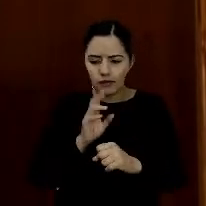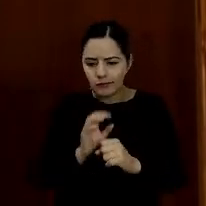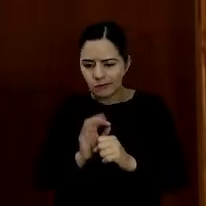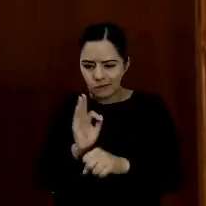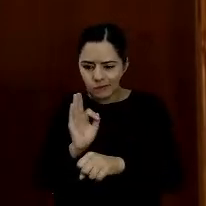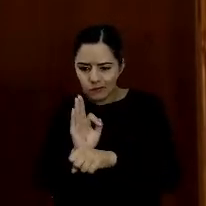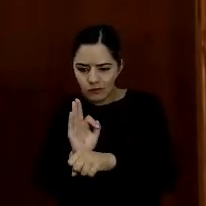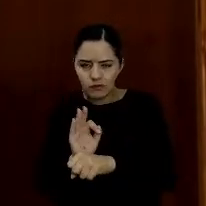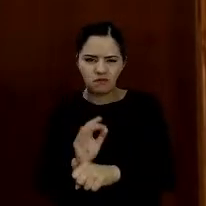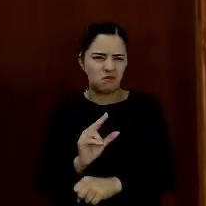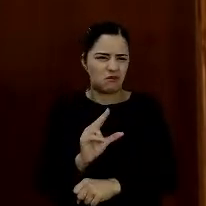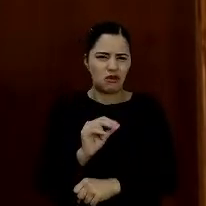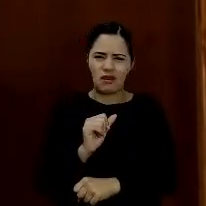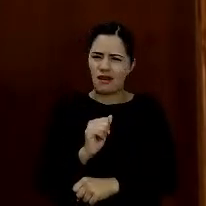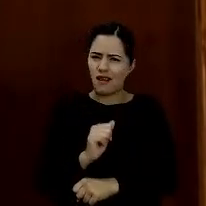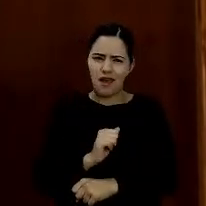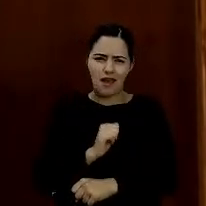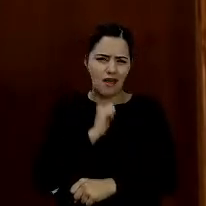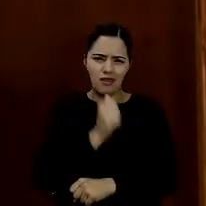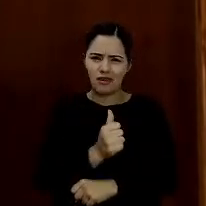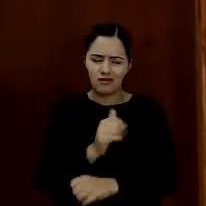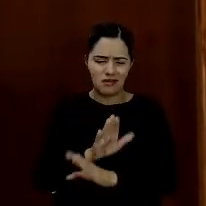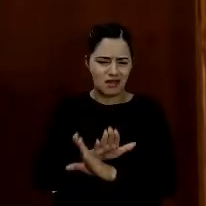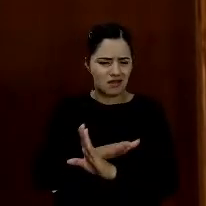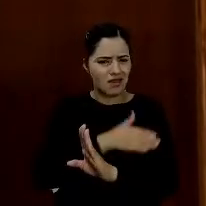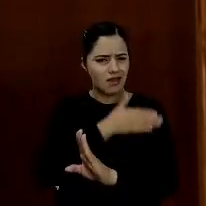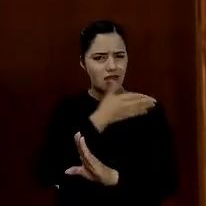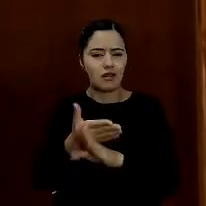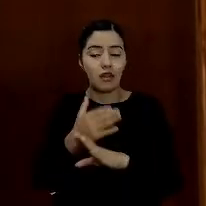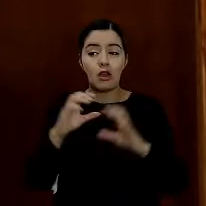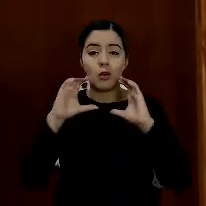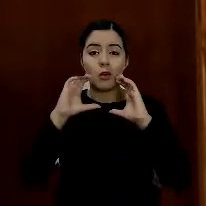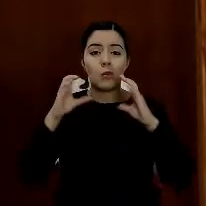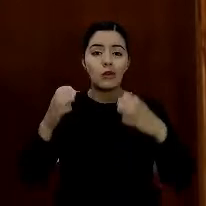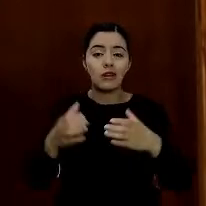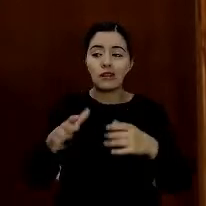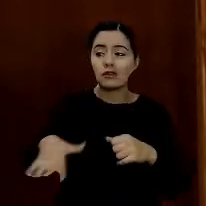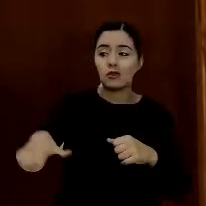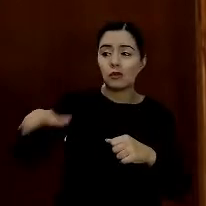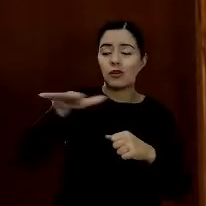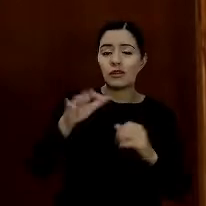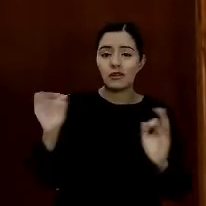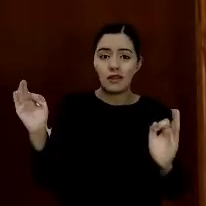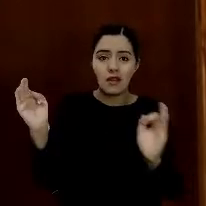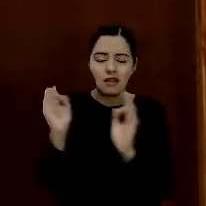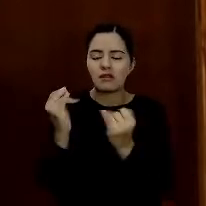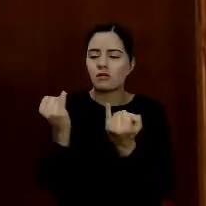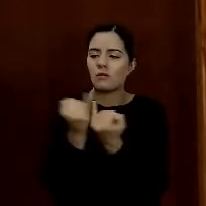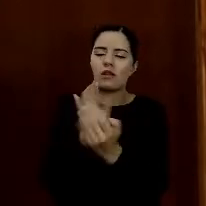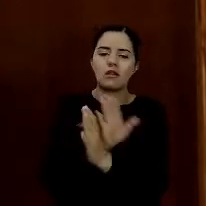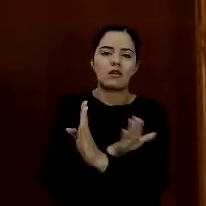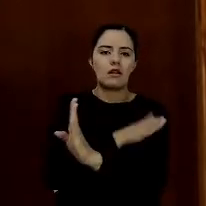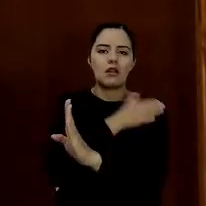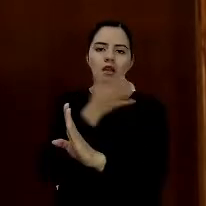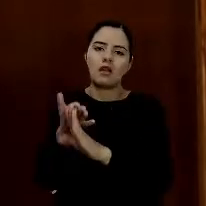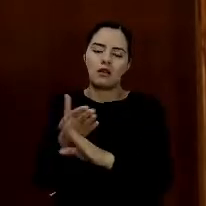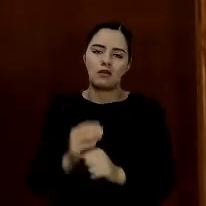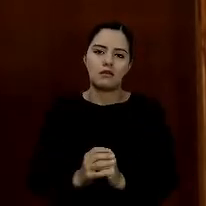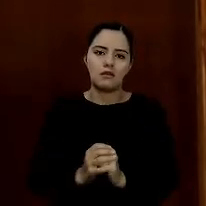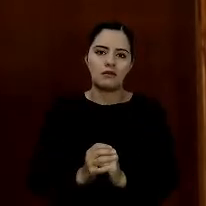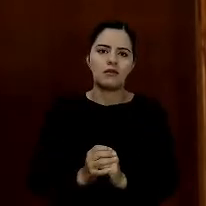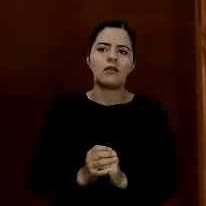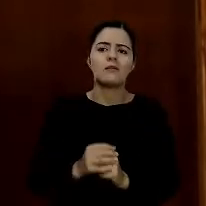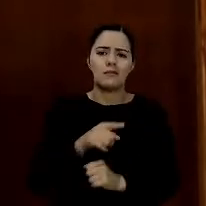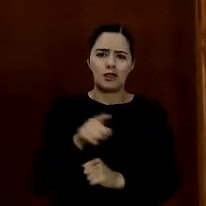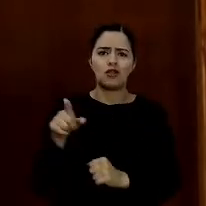afectaron. Asimismo, en complicidad con los gobiernos neoliberales, se permitió contaminar